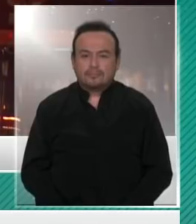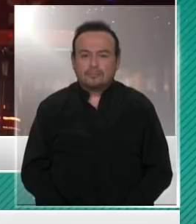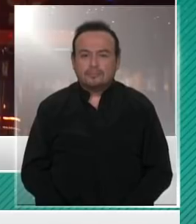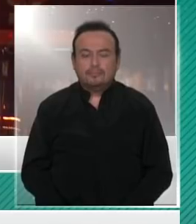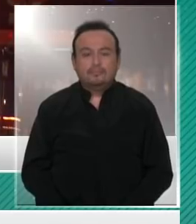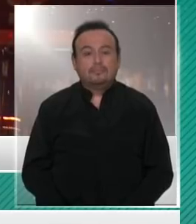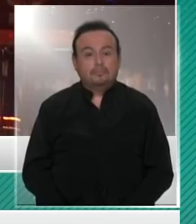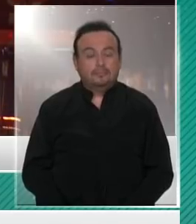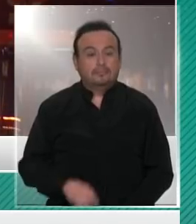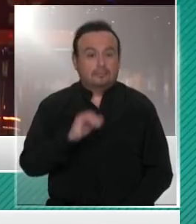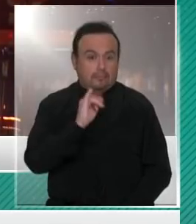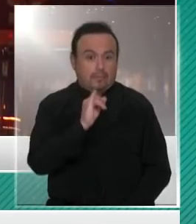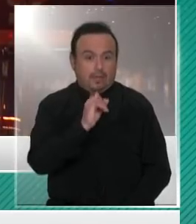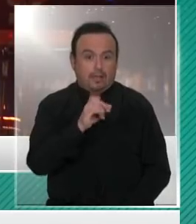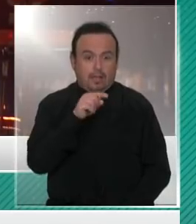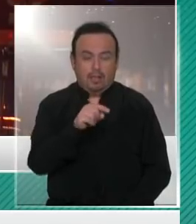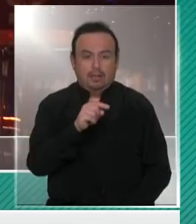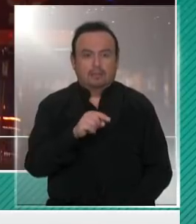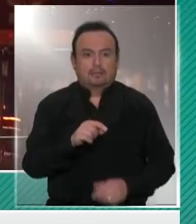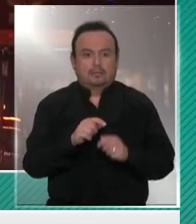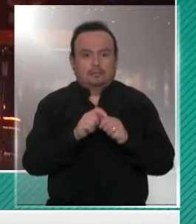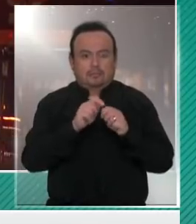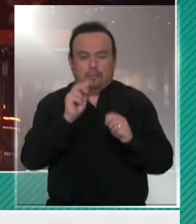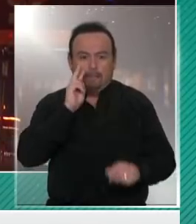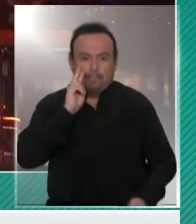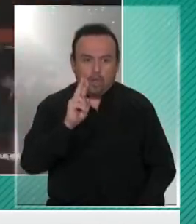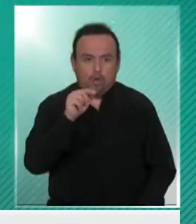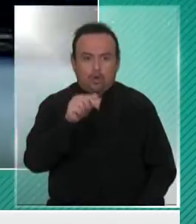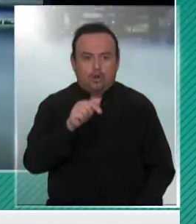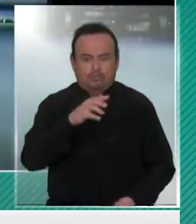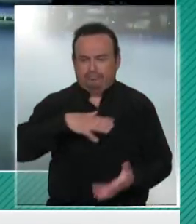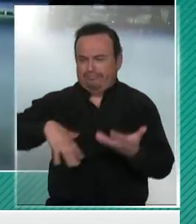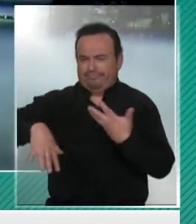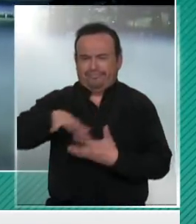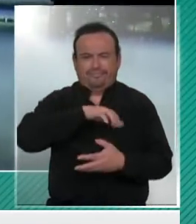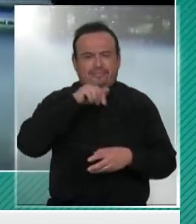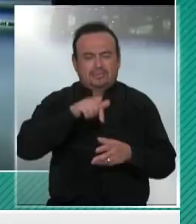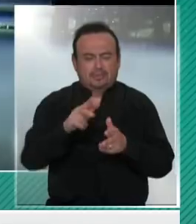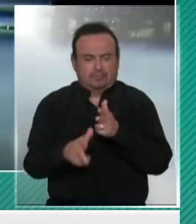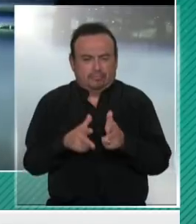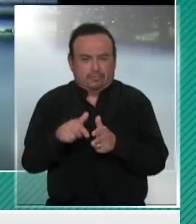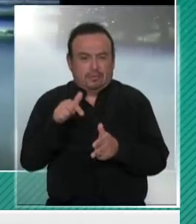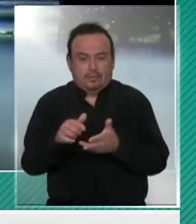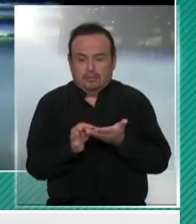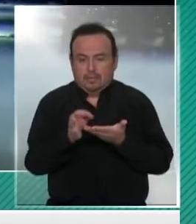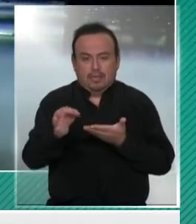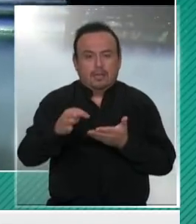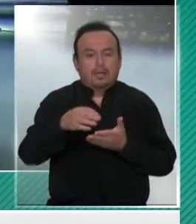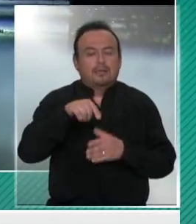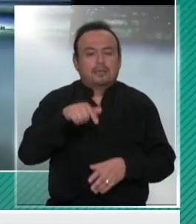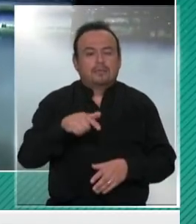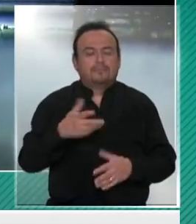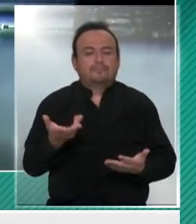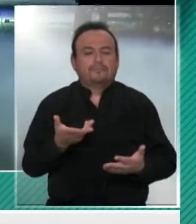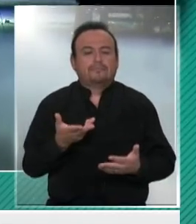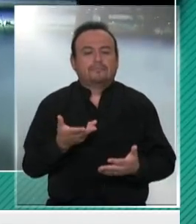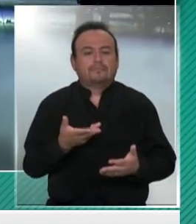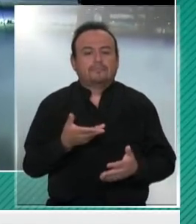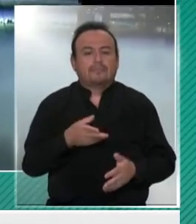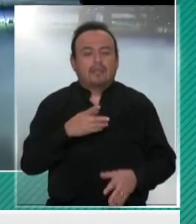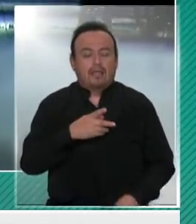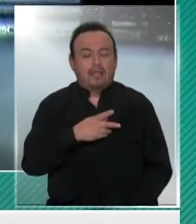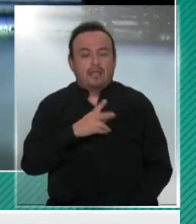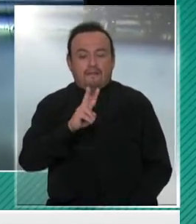Claro, Juan Manuel, porque cada vez se torna más violenta la situación acá en la comuna de Estación Central, específicamente en esta la zona de la